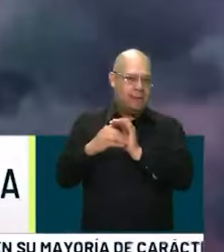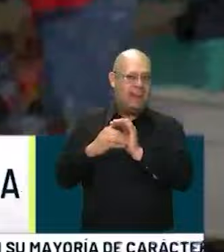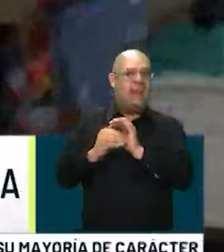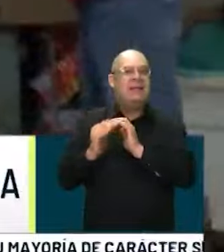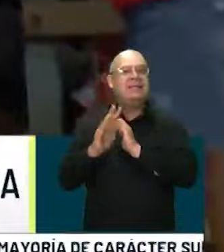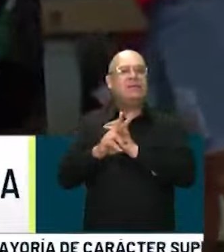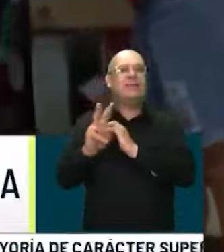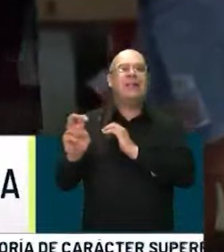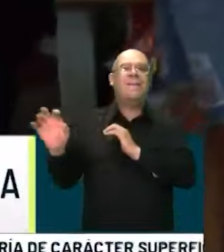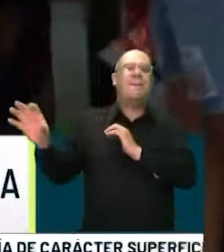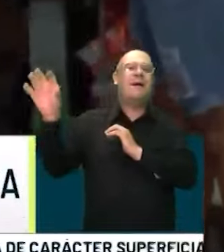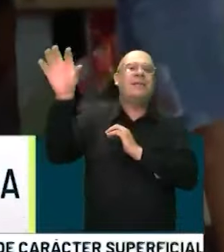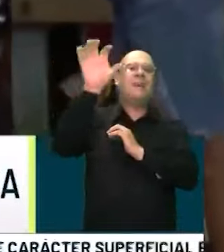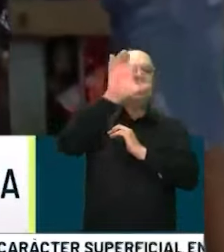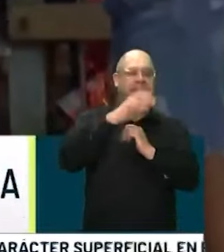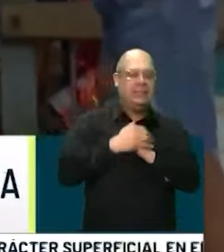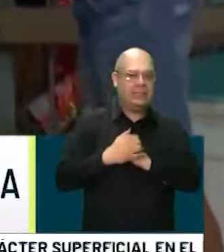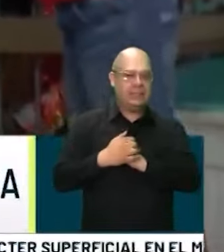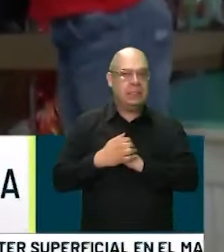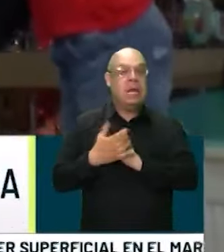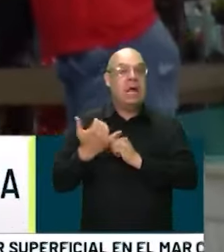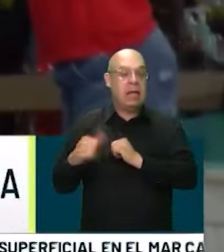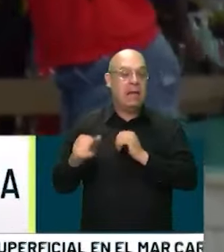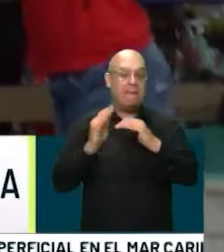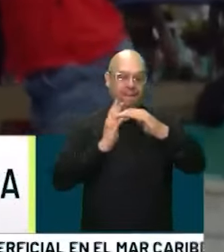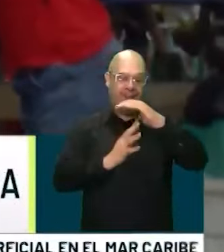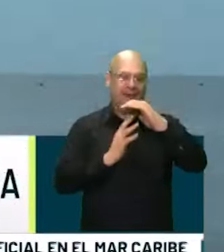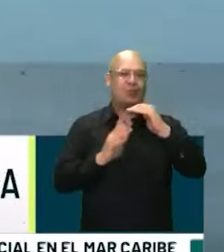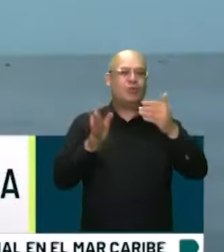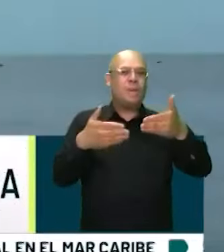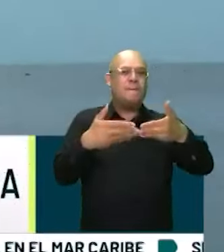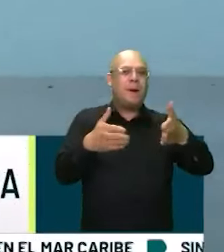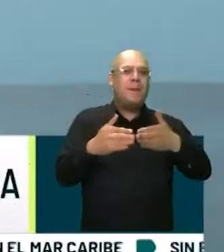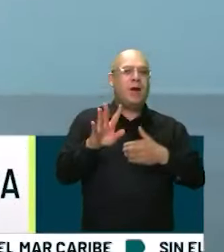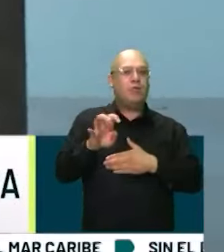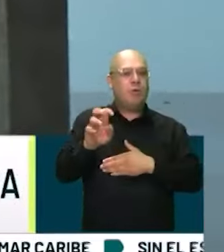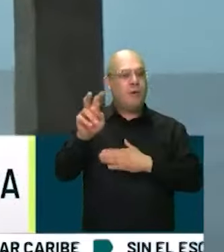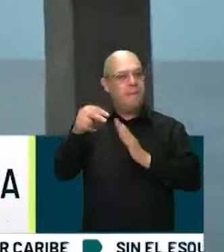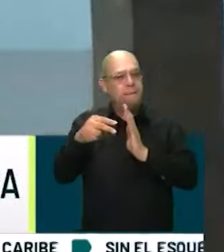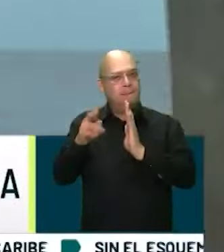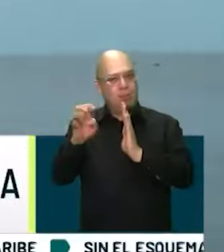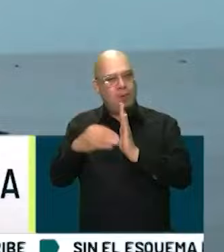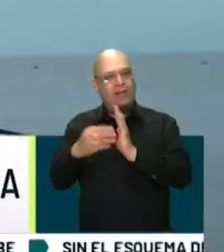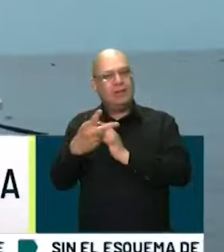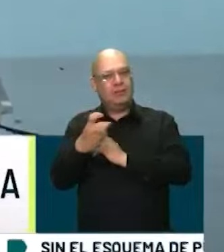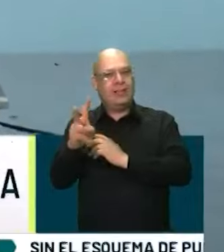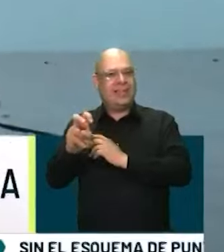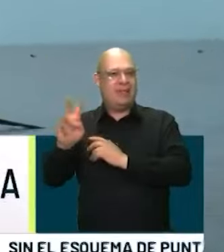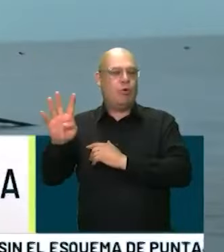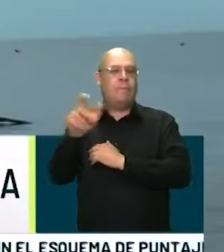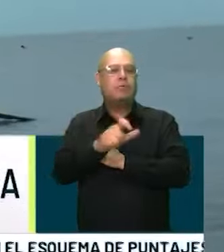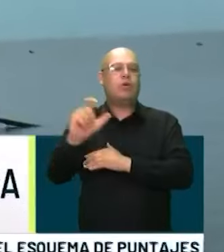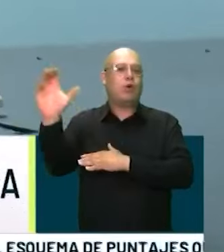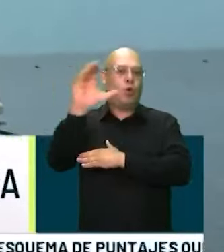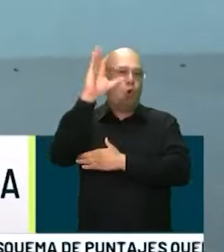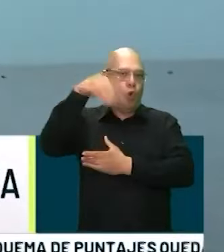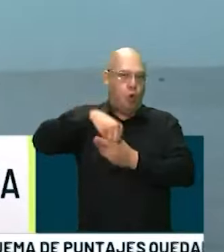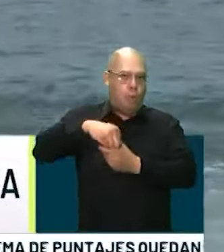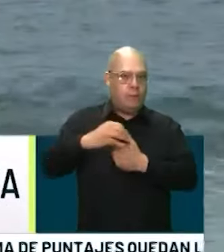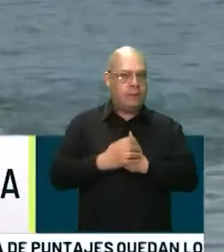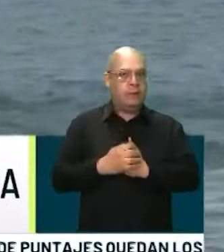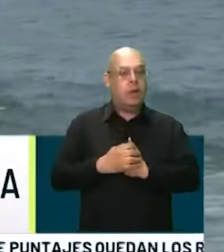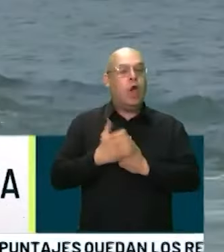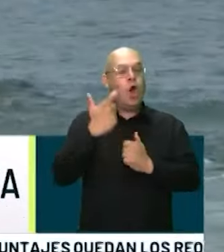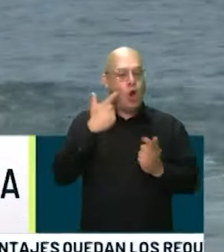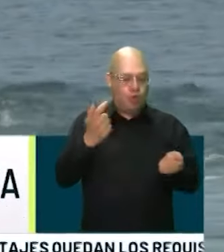nacionalidades según datos de migración Panamá 9274 son colombianos por eso los controles en el